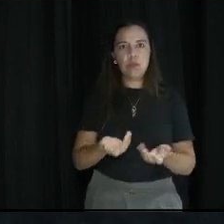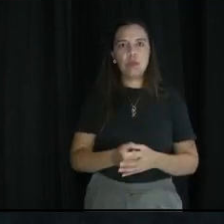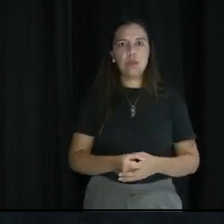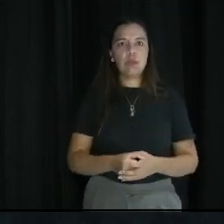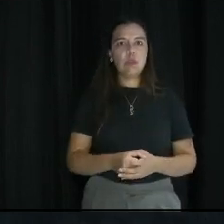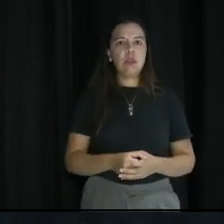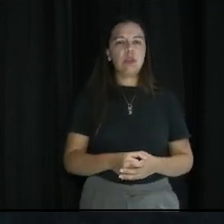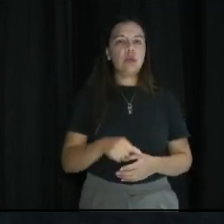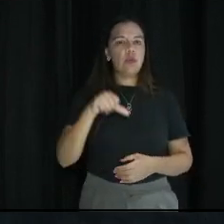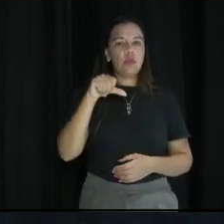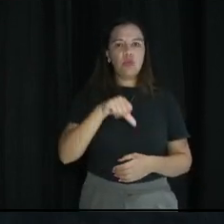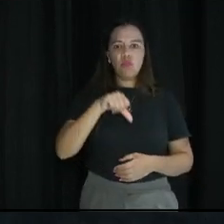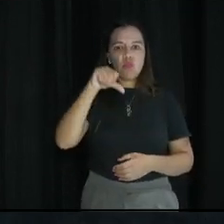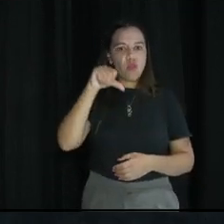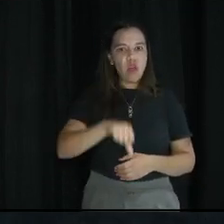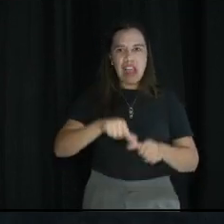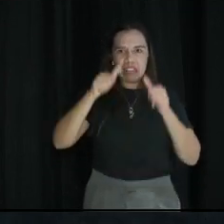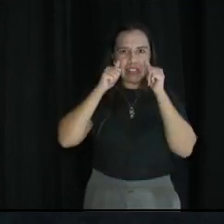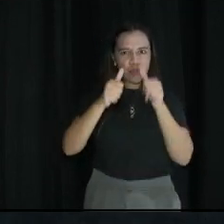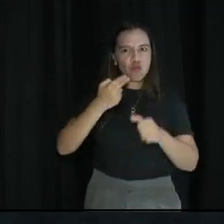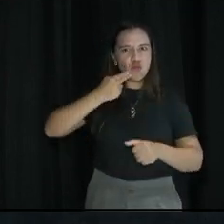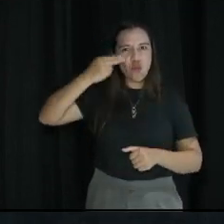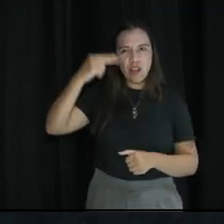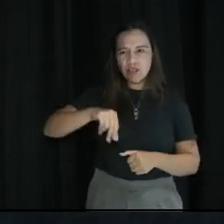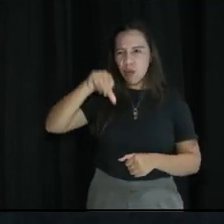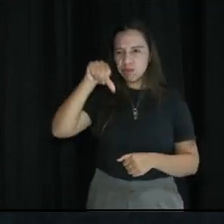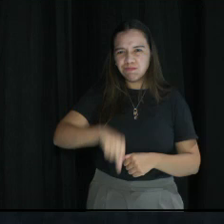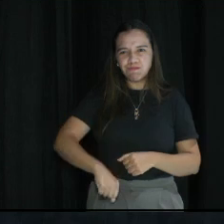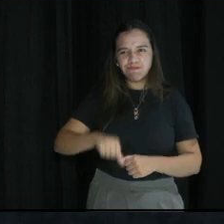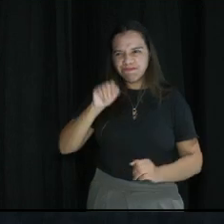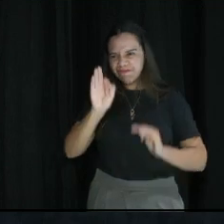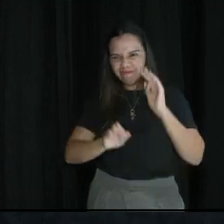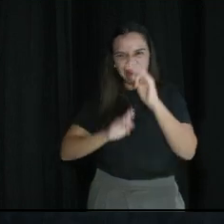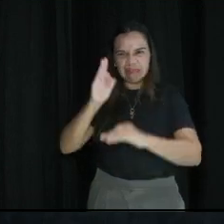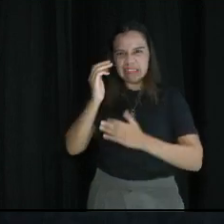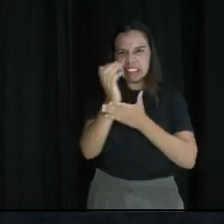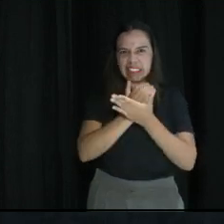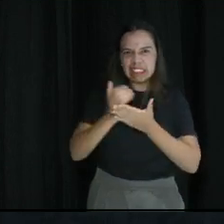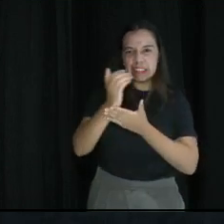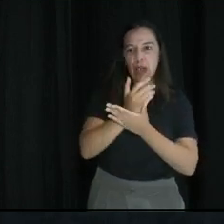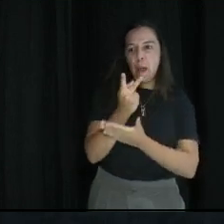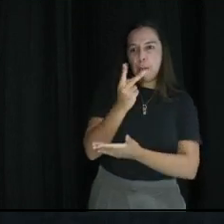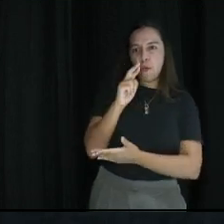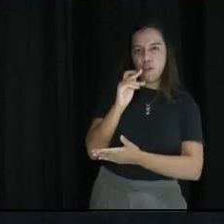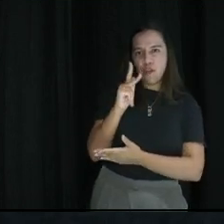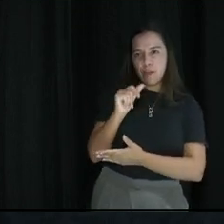intervenir de urgencia. En ese momento, con el personal de la Profepa, se tomó la